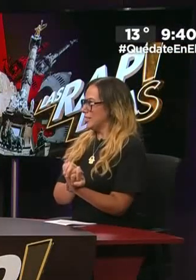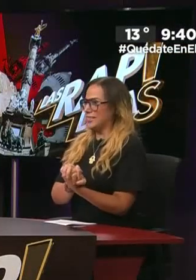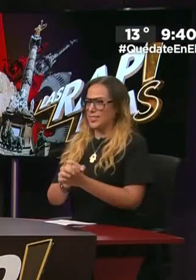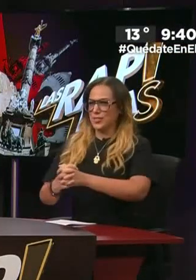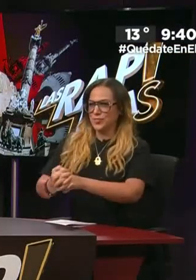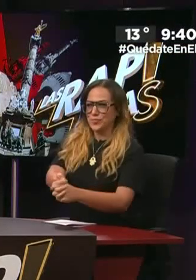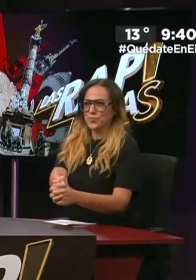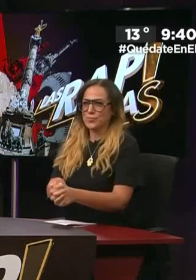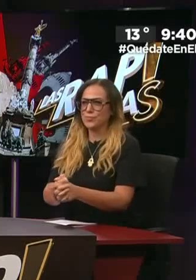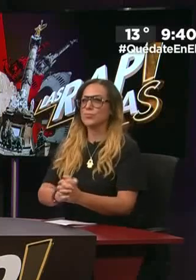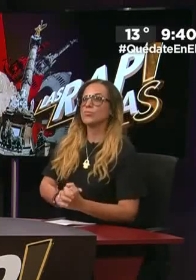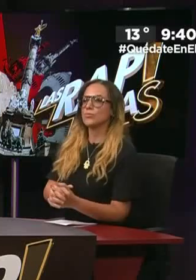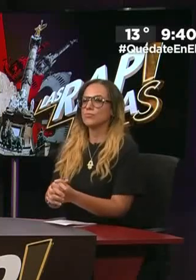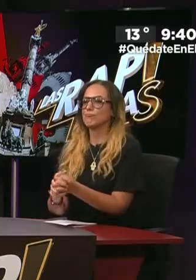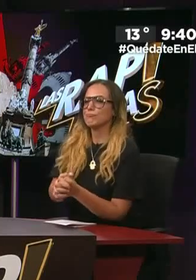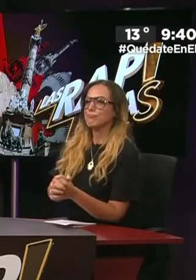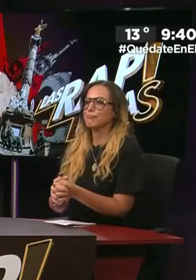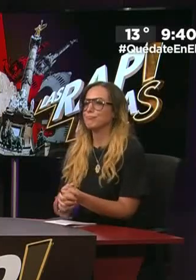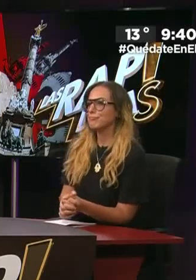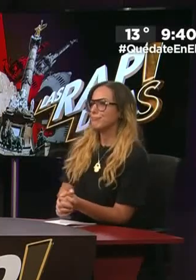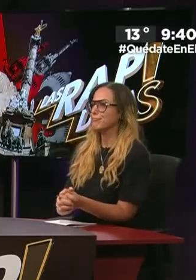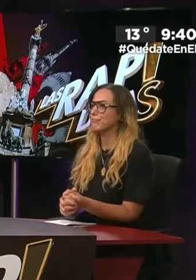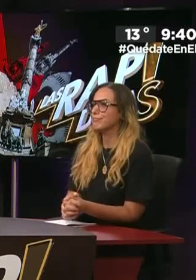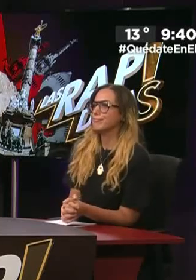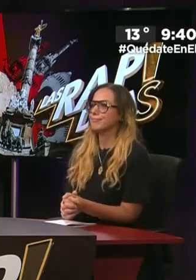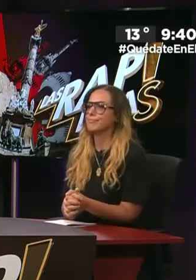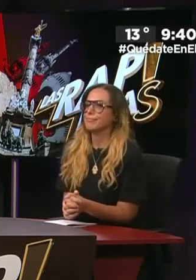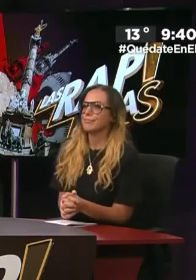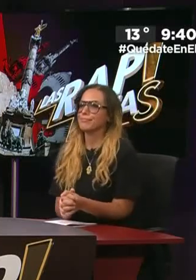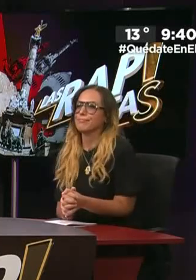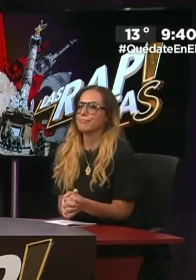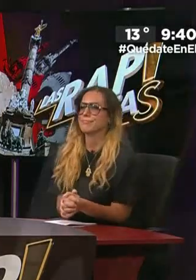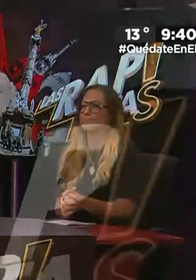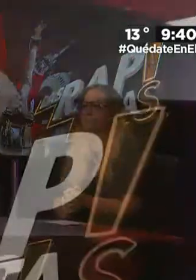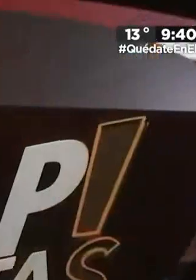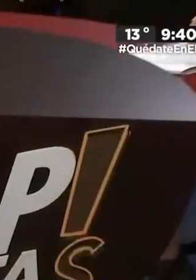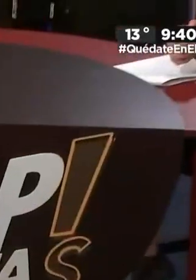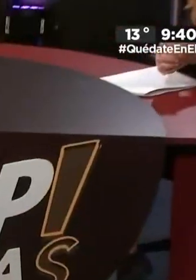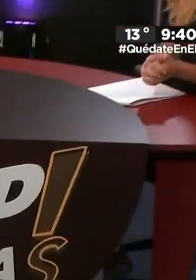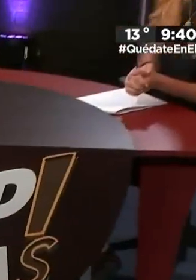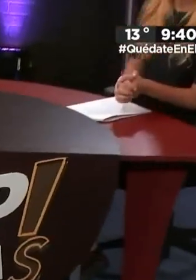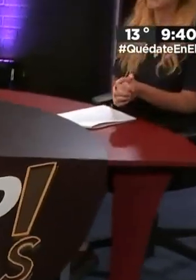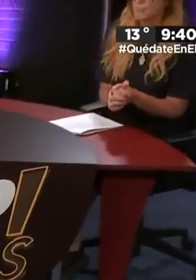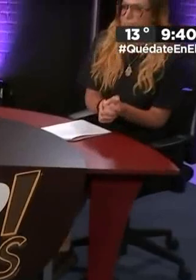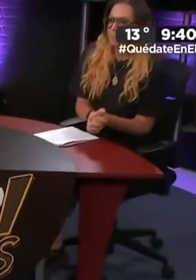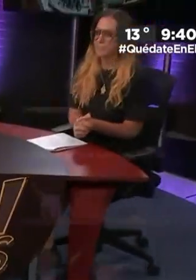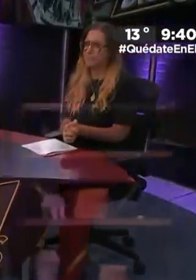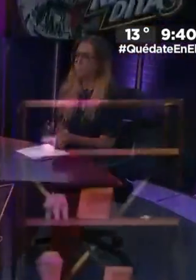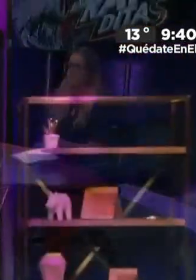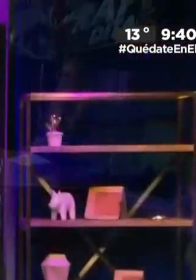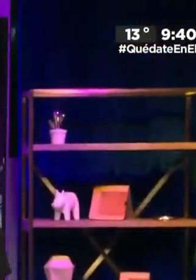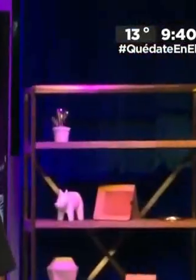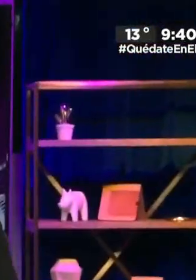estamos a las rapiditas y si no le gusta a mí así, le cambiamos la noticia. Regresando de vuelta.